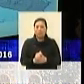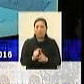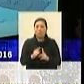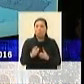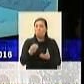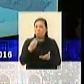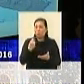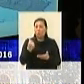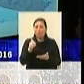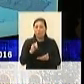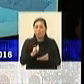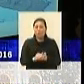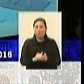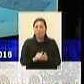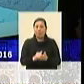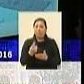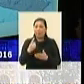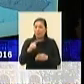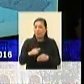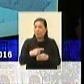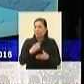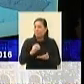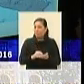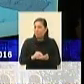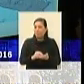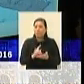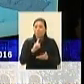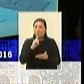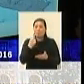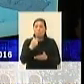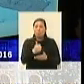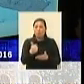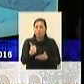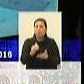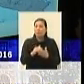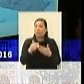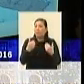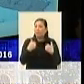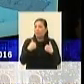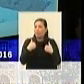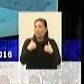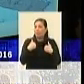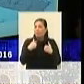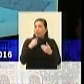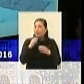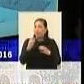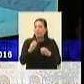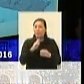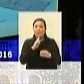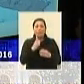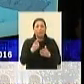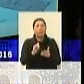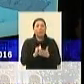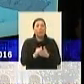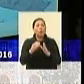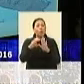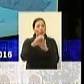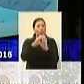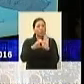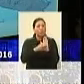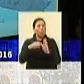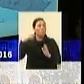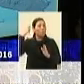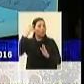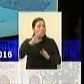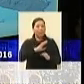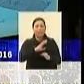acciones muy costosas con recursos cada vez menores. Es por eso que lo que tenemos que tratar de hacer en lo que constituye